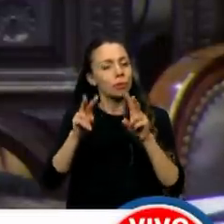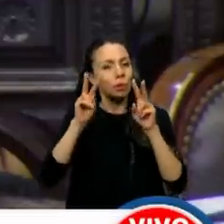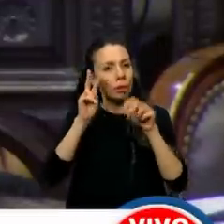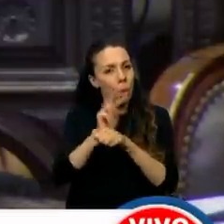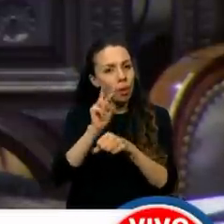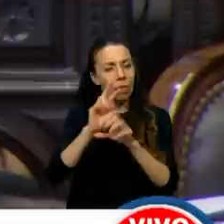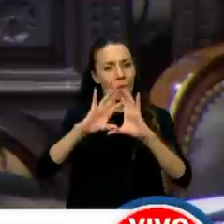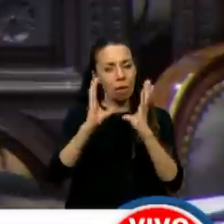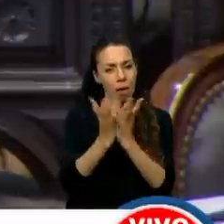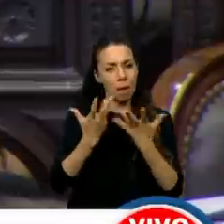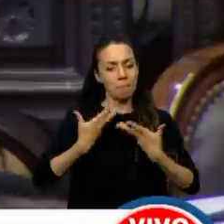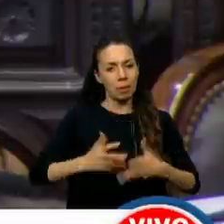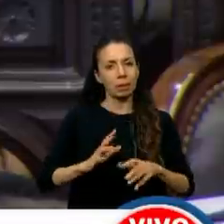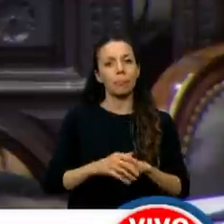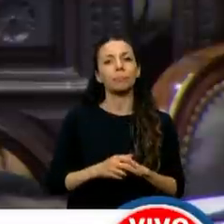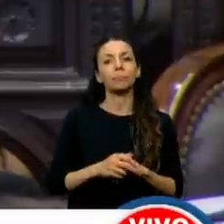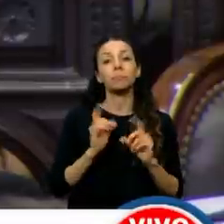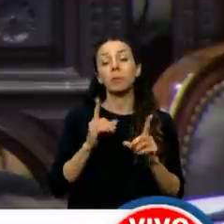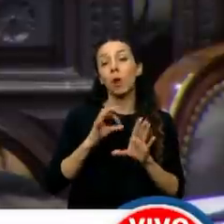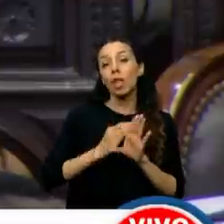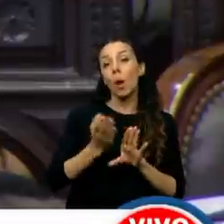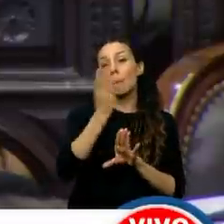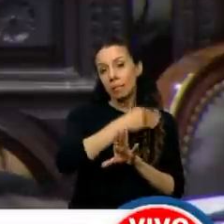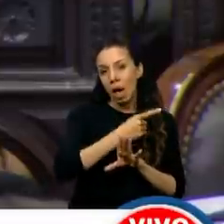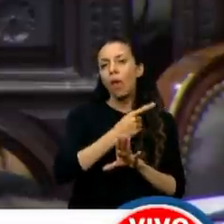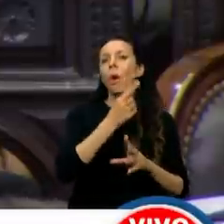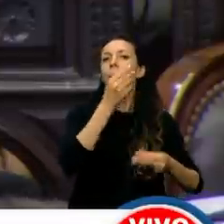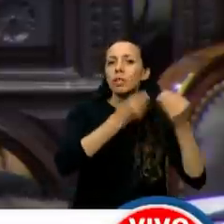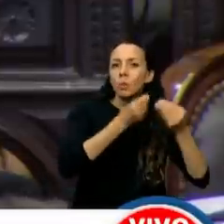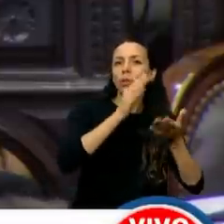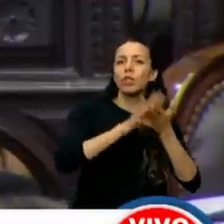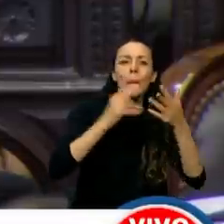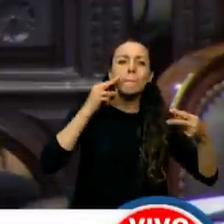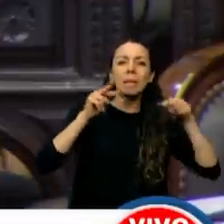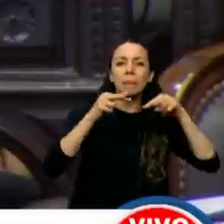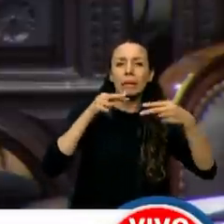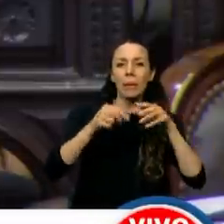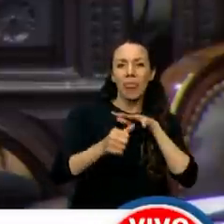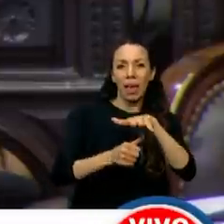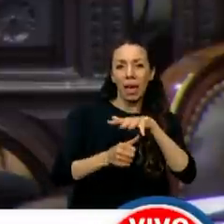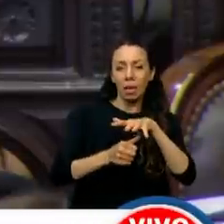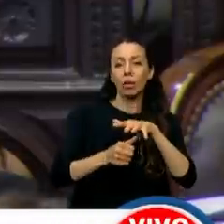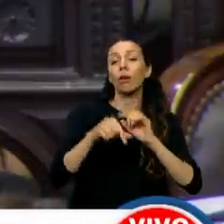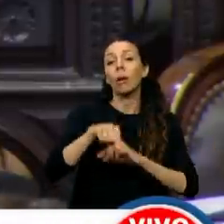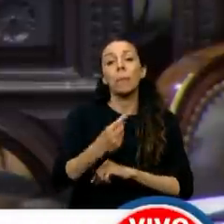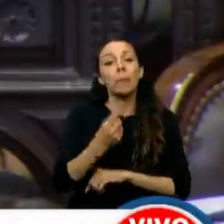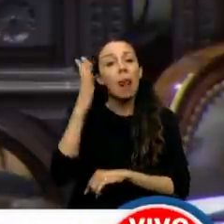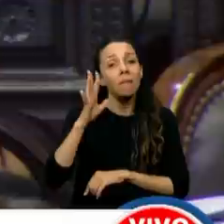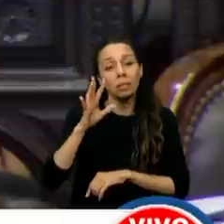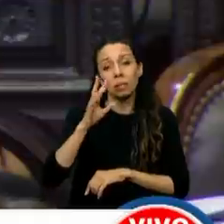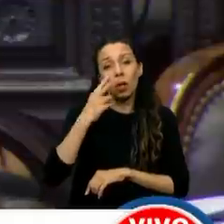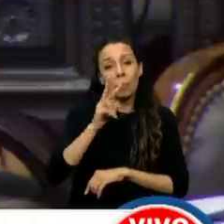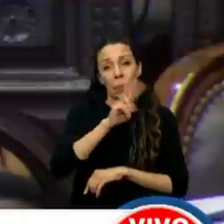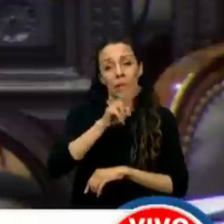como ocurrió desde el año pasado con el presupuesto con perspectiva de género por primera vez en este presupuesto 2022 ha incorporado